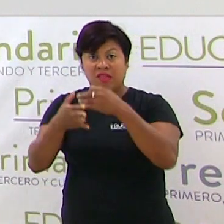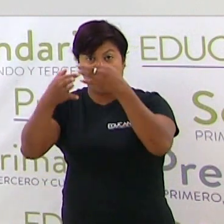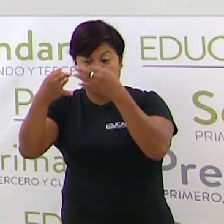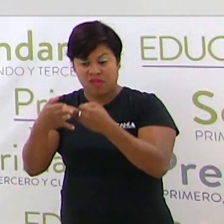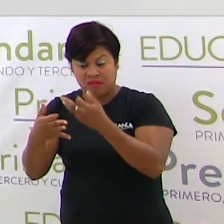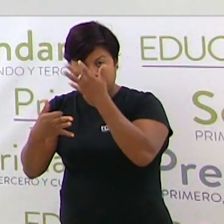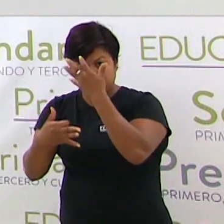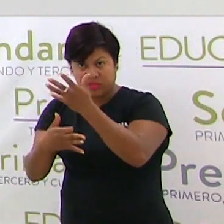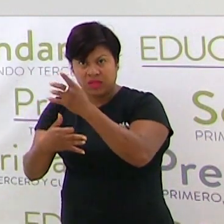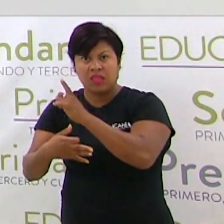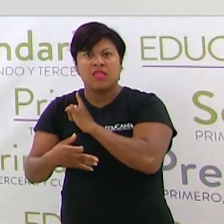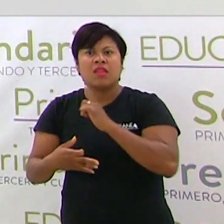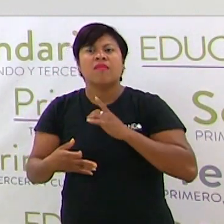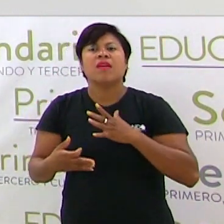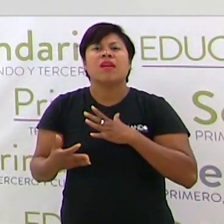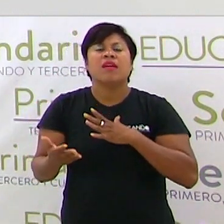haber